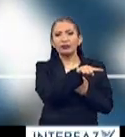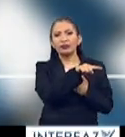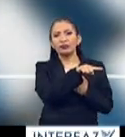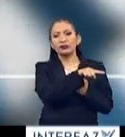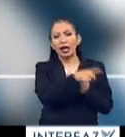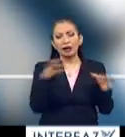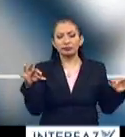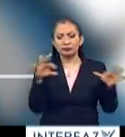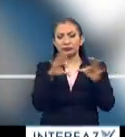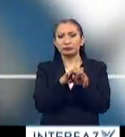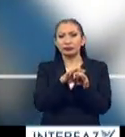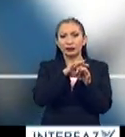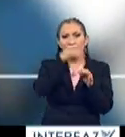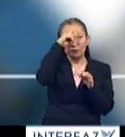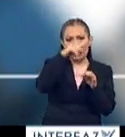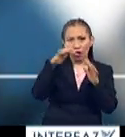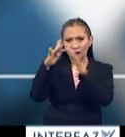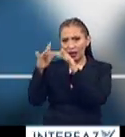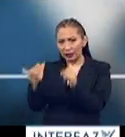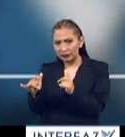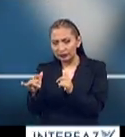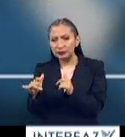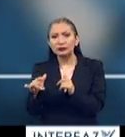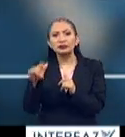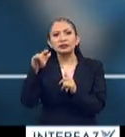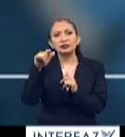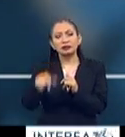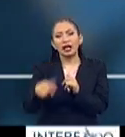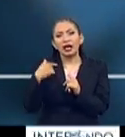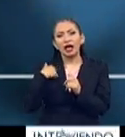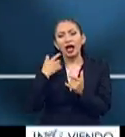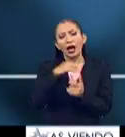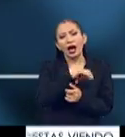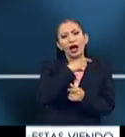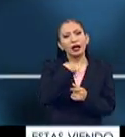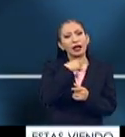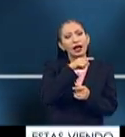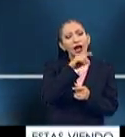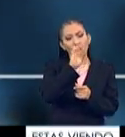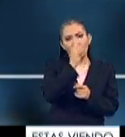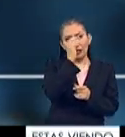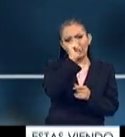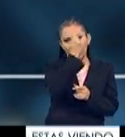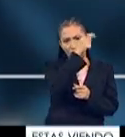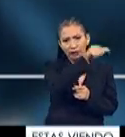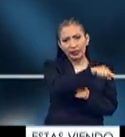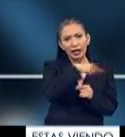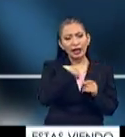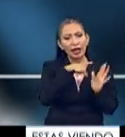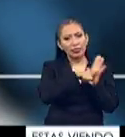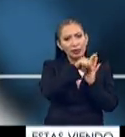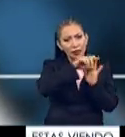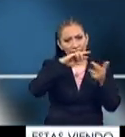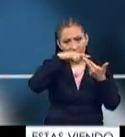vinculación México-Francia. Bueno, yo creo que las universidades tecnológicas tienen un modelo educativo